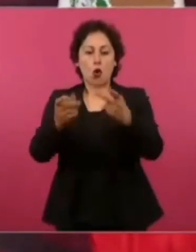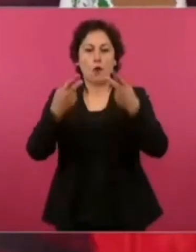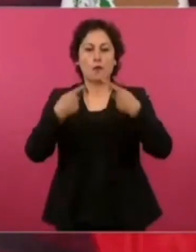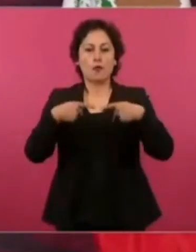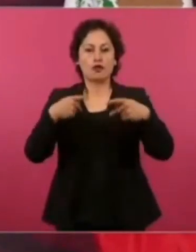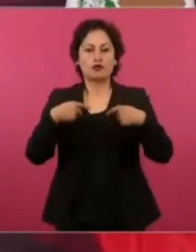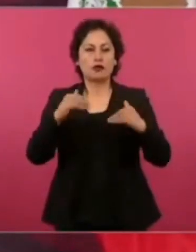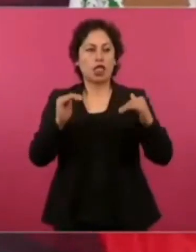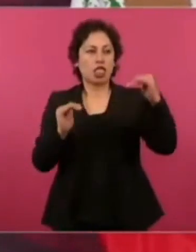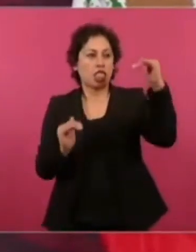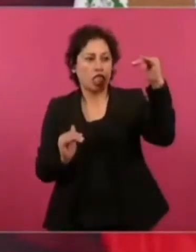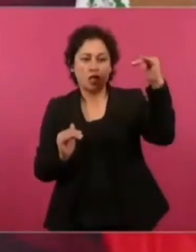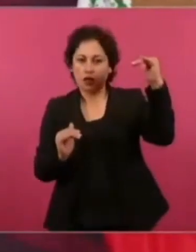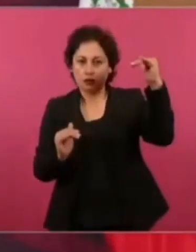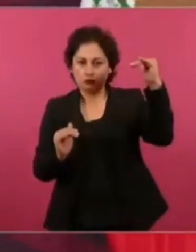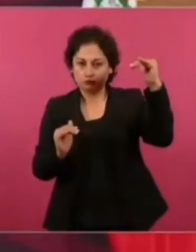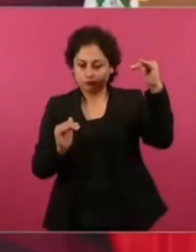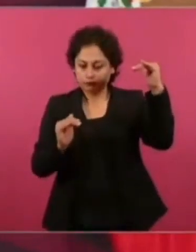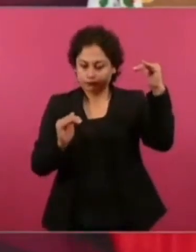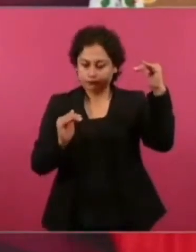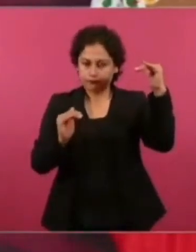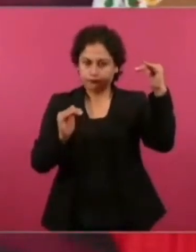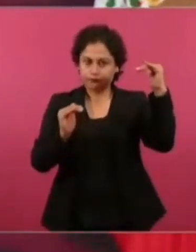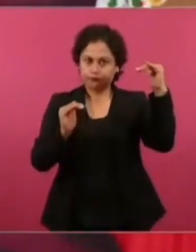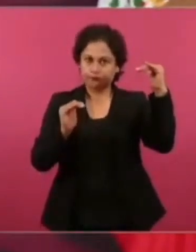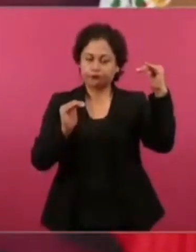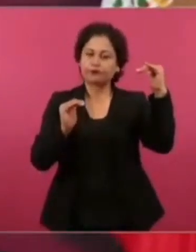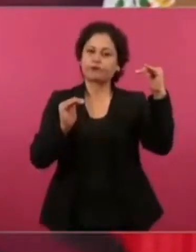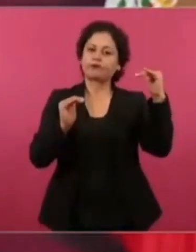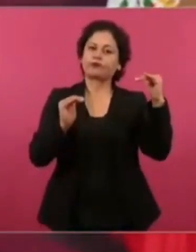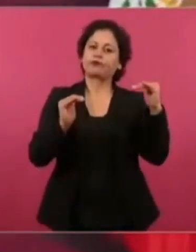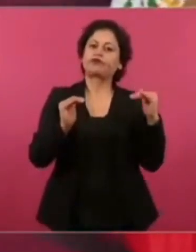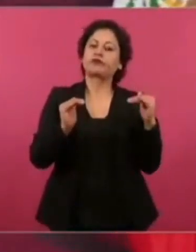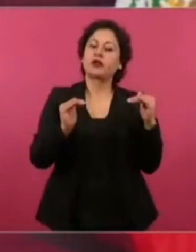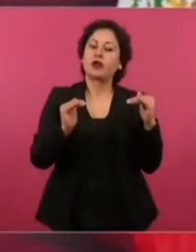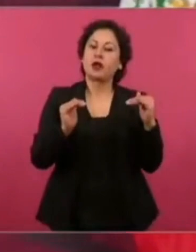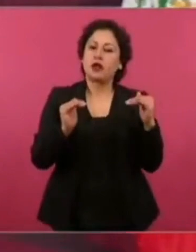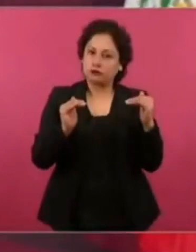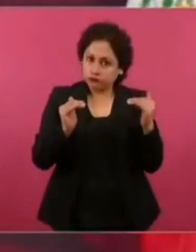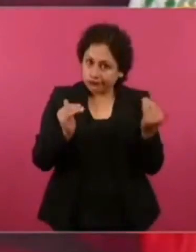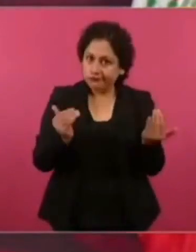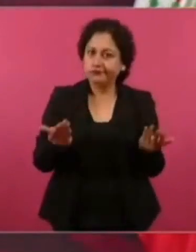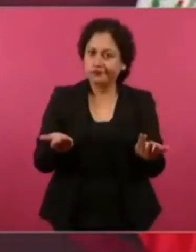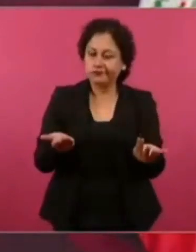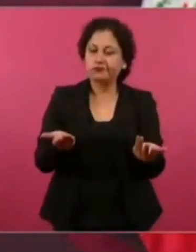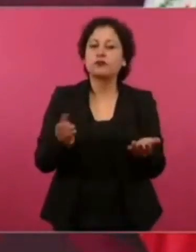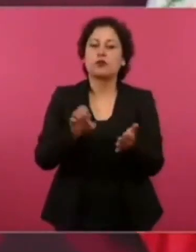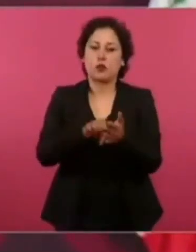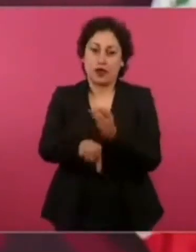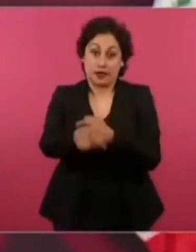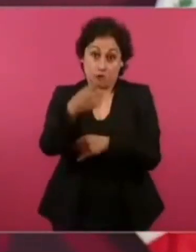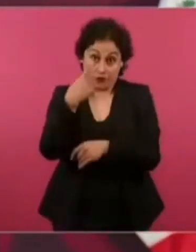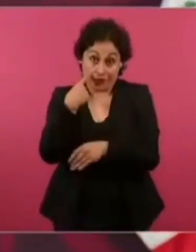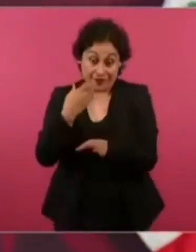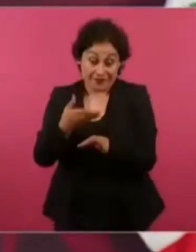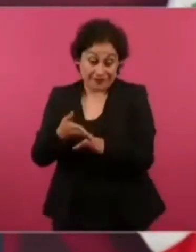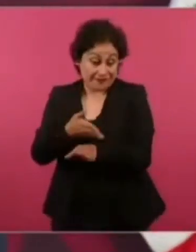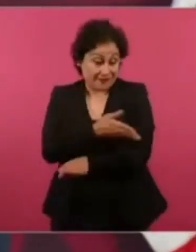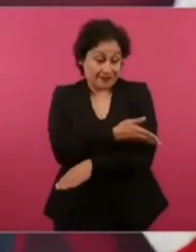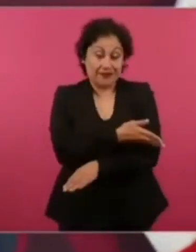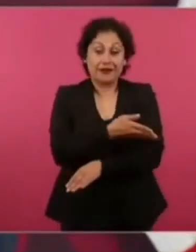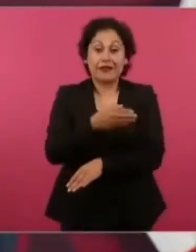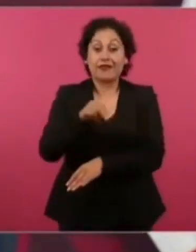que era monstruosa, sobre todo en el periodo neoliberal y en